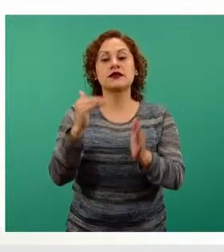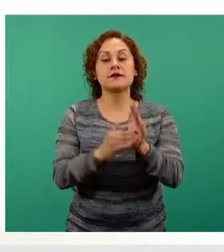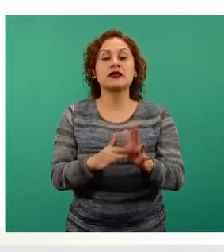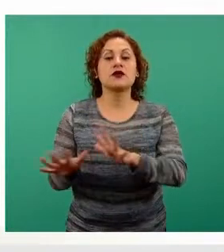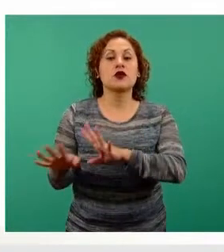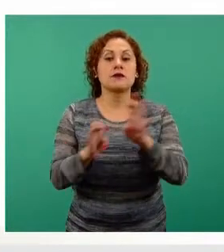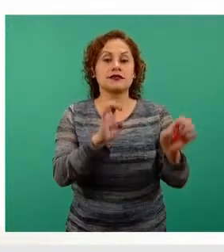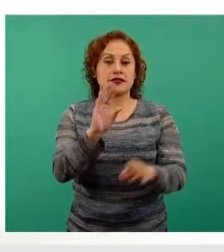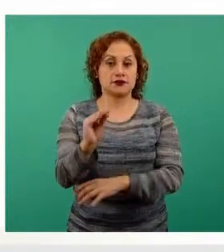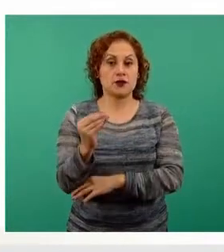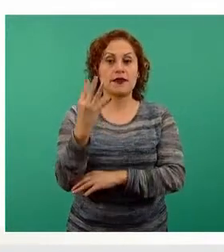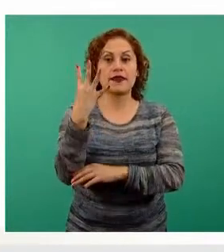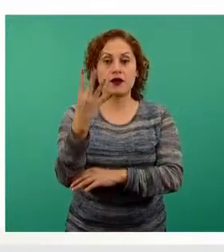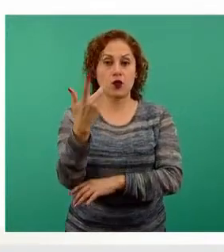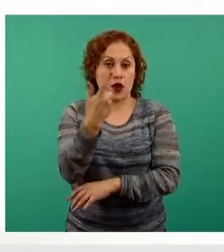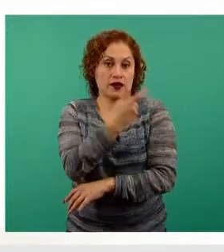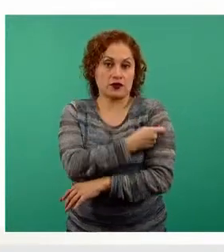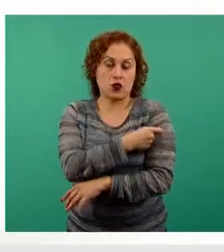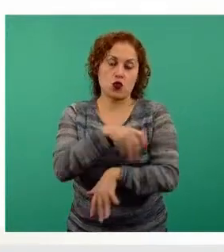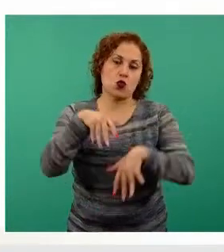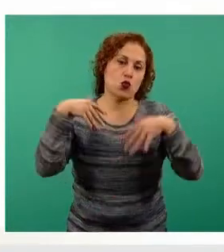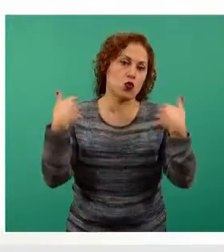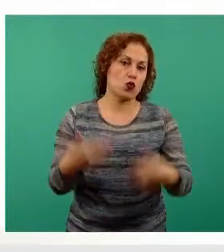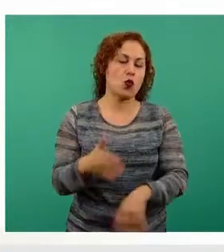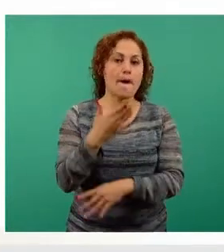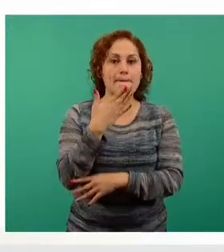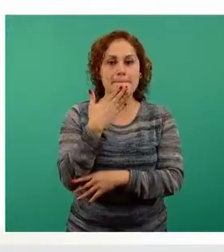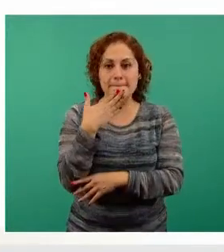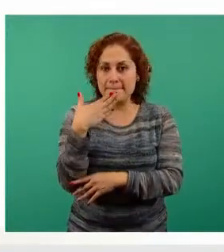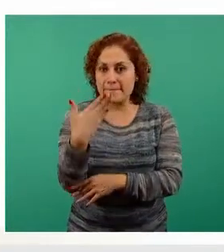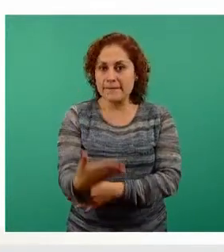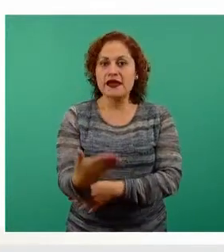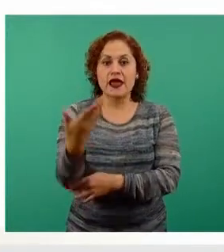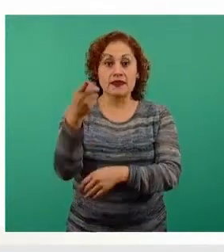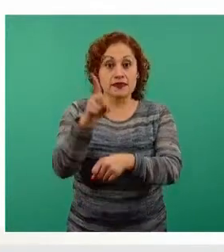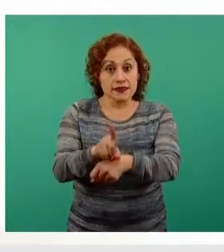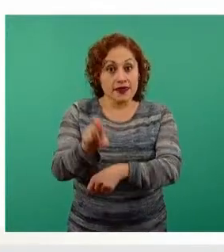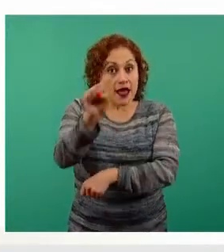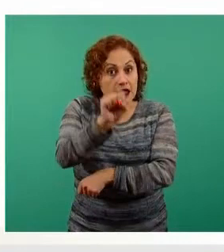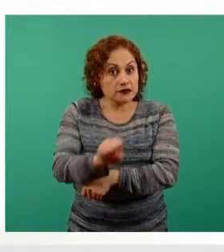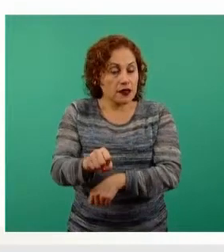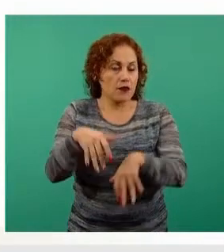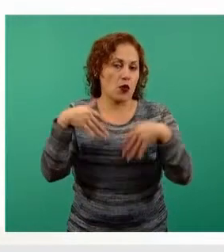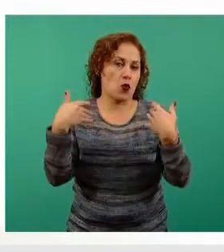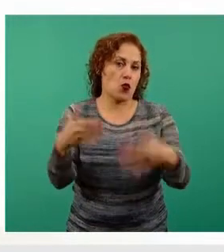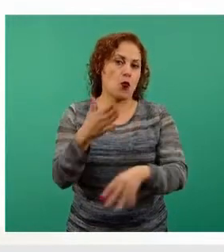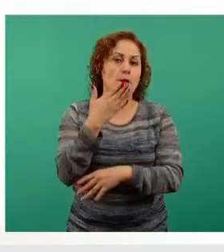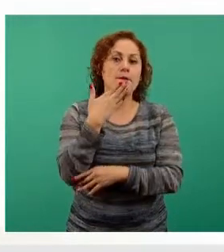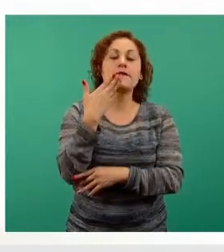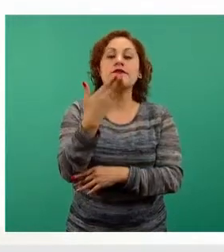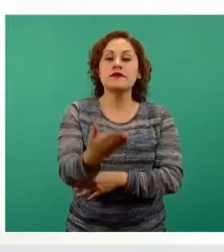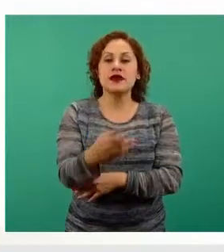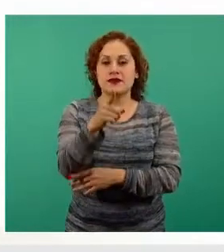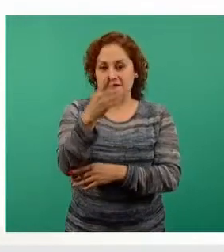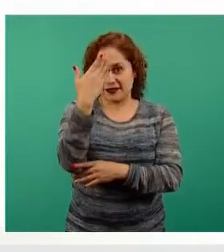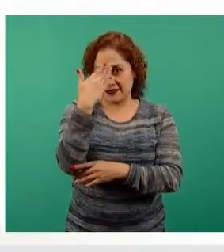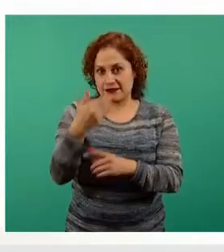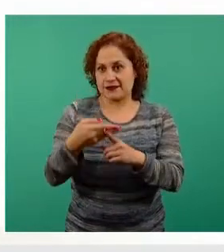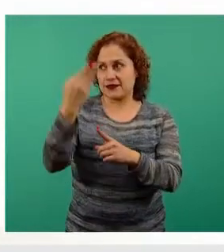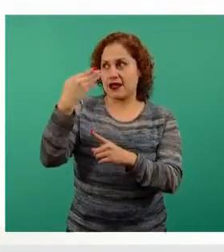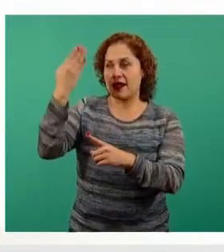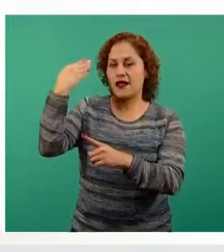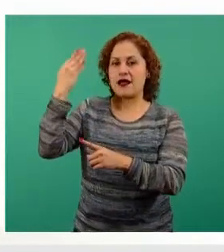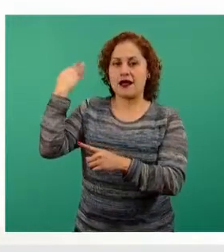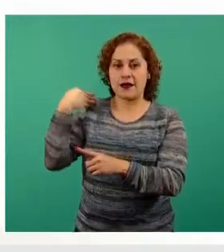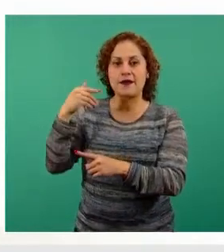115.994 dosis aplicadas, lo cual es muy bueno para un día sábado, recordando que los días previos que tuvimos esta semana fueron